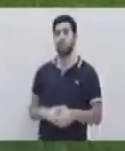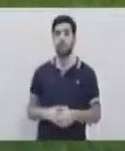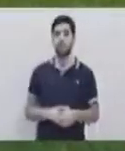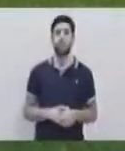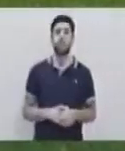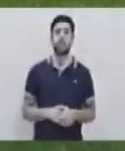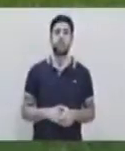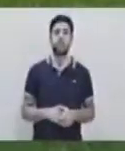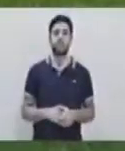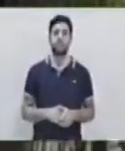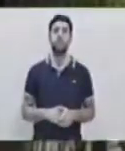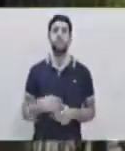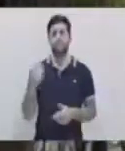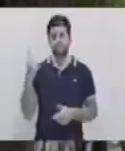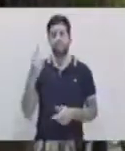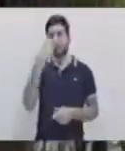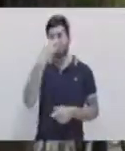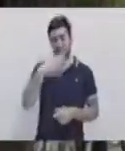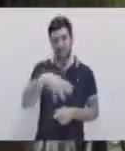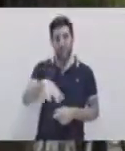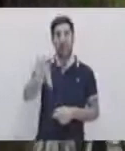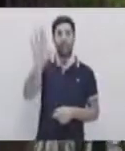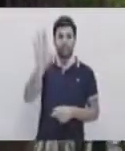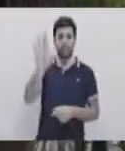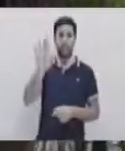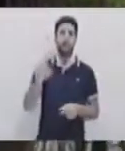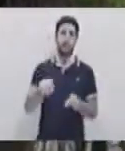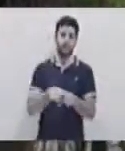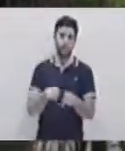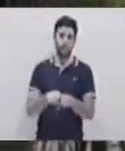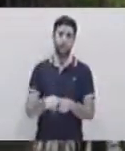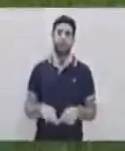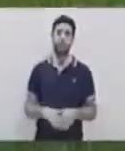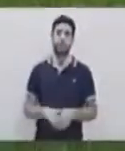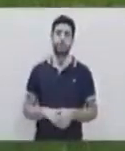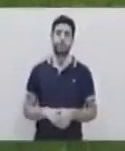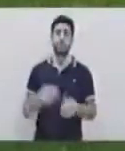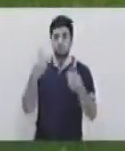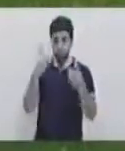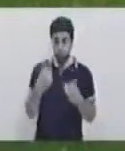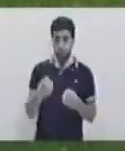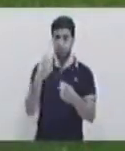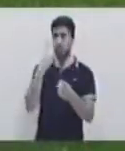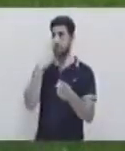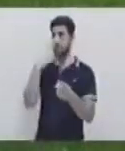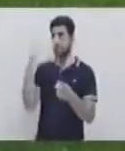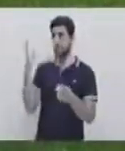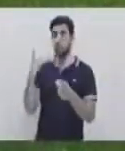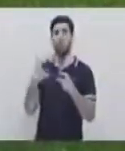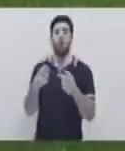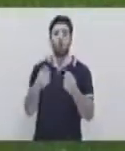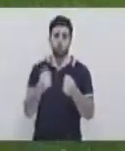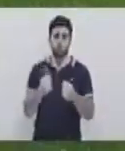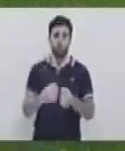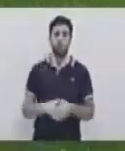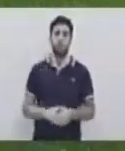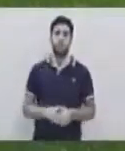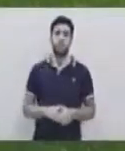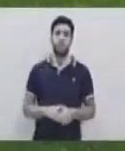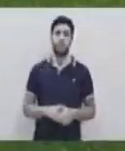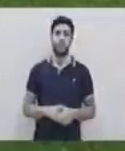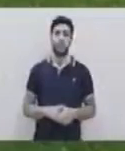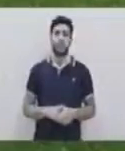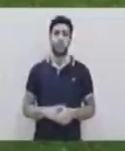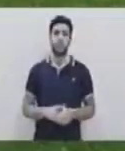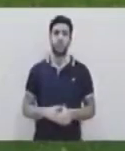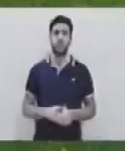la nariz a la boca, y sale toda la trompa del elefante hacia adelante. De nuevo, hacemos un tipo de cueva con mis manos